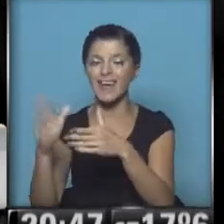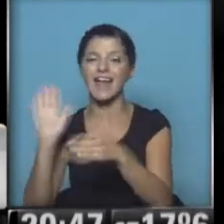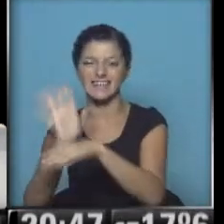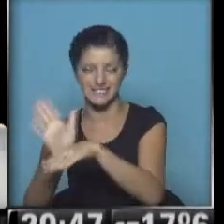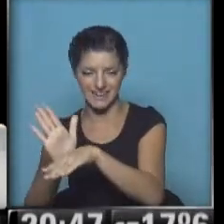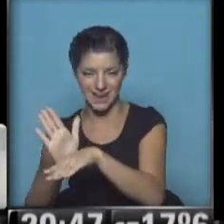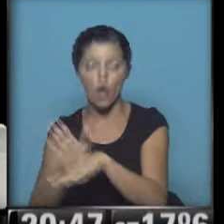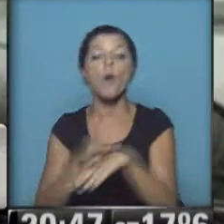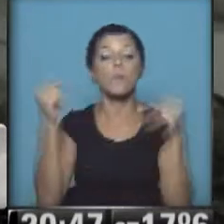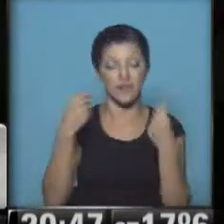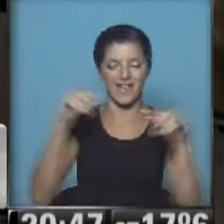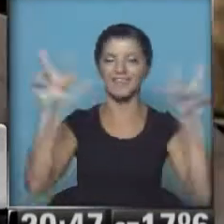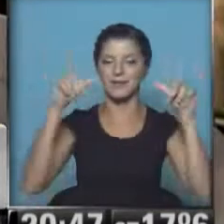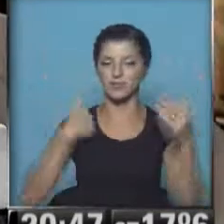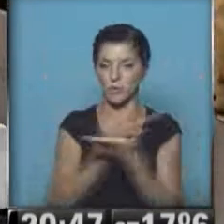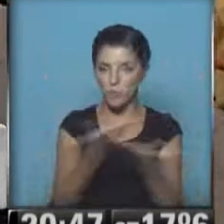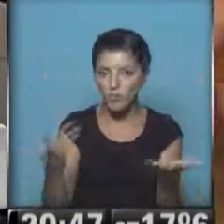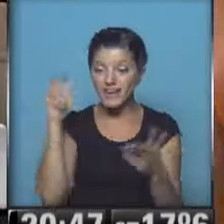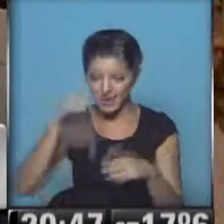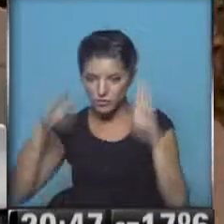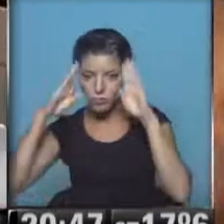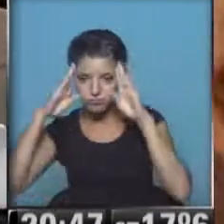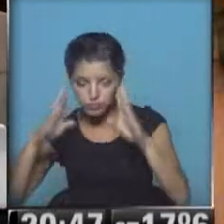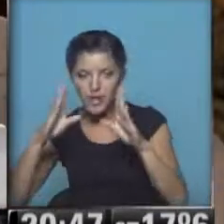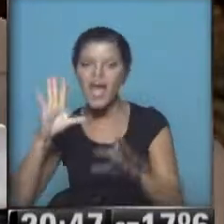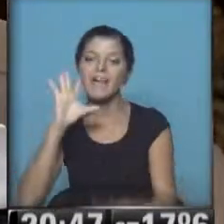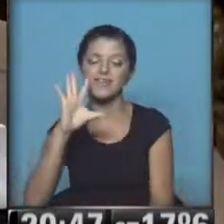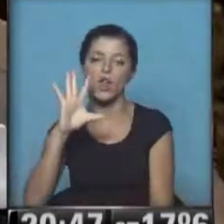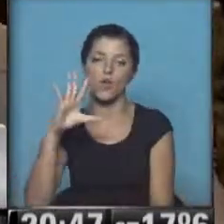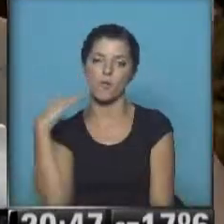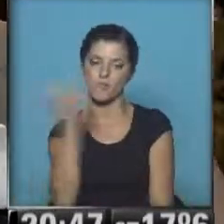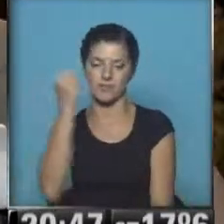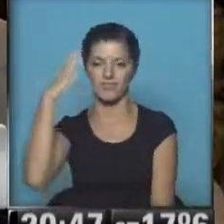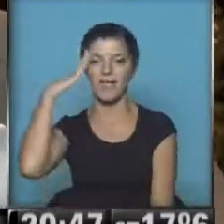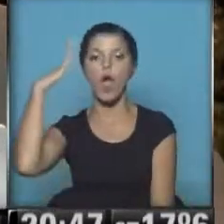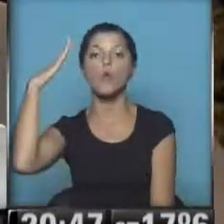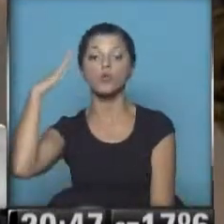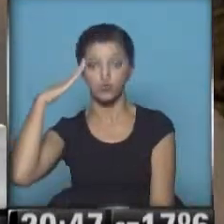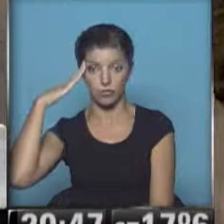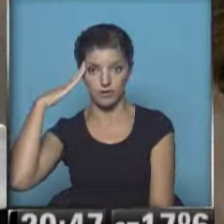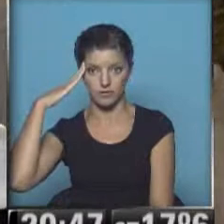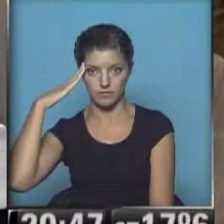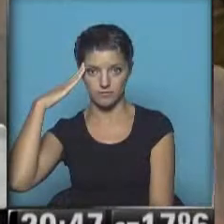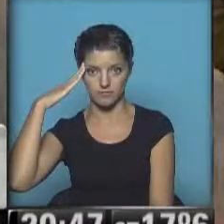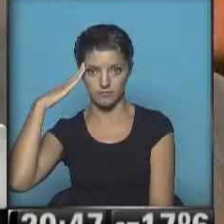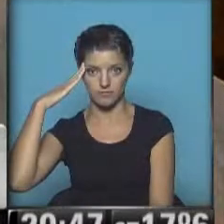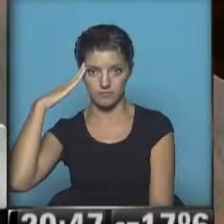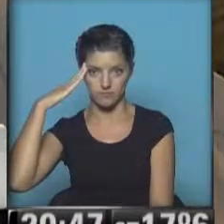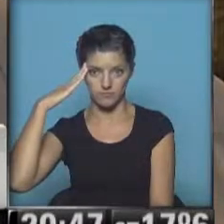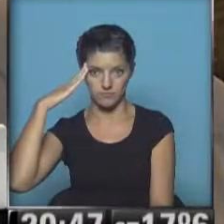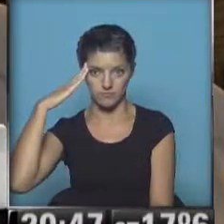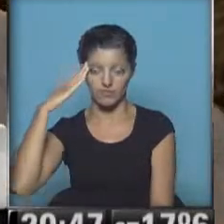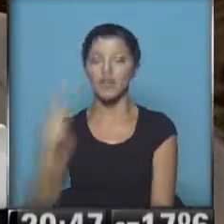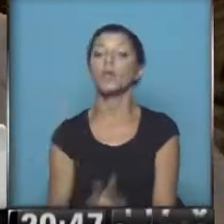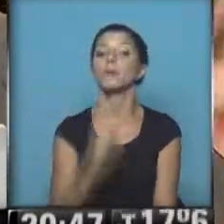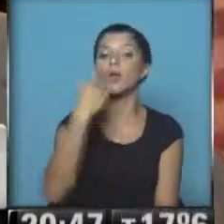la televisión pública se haya animado con esto es un acontecimiento cultural de que está en la primera fila de lo que se va